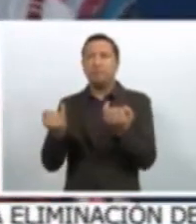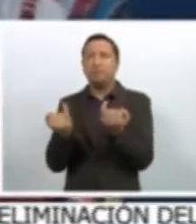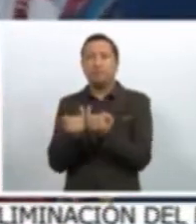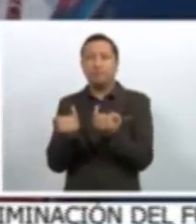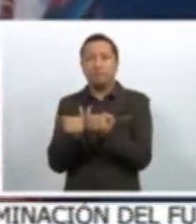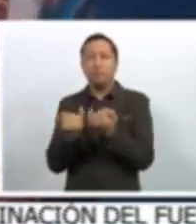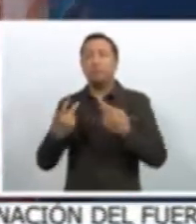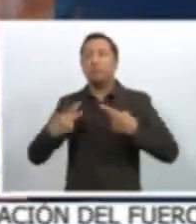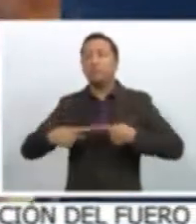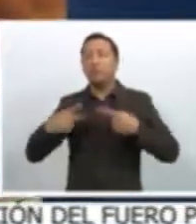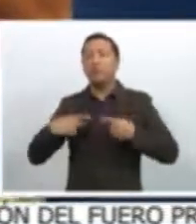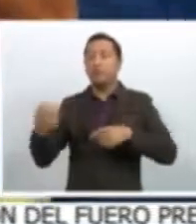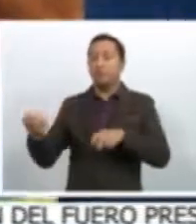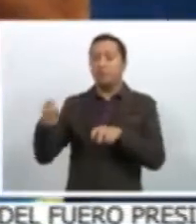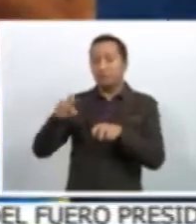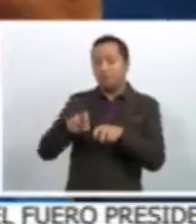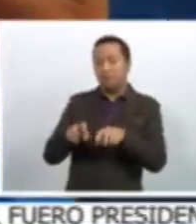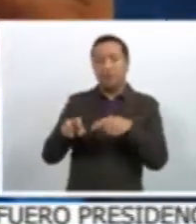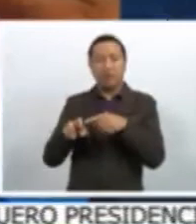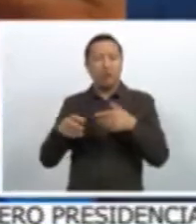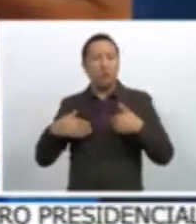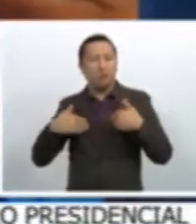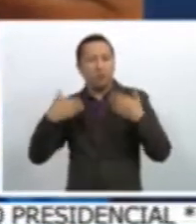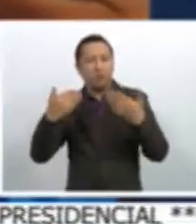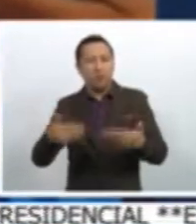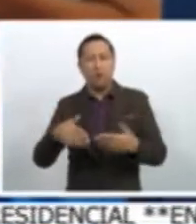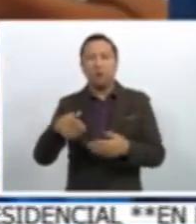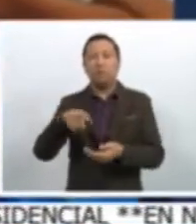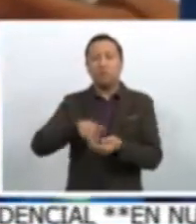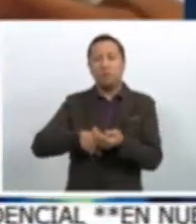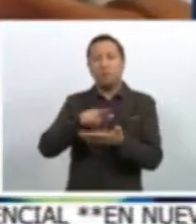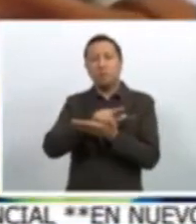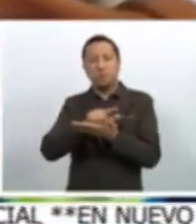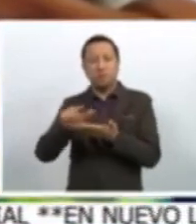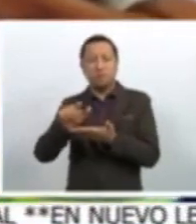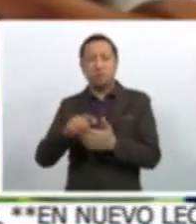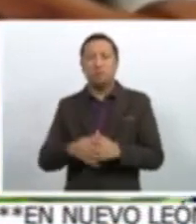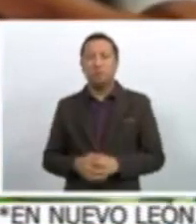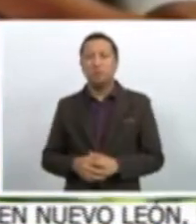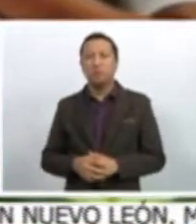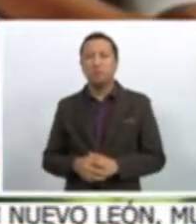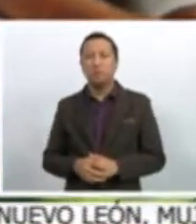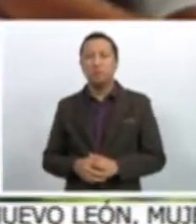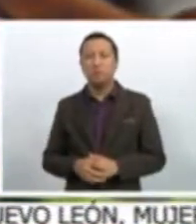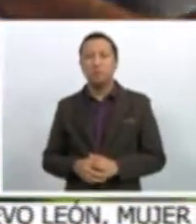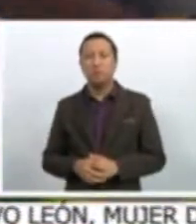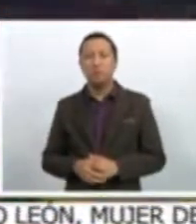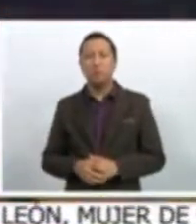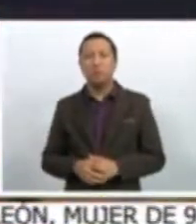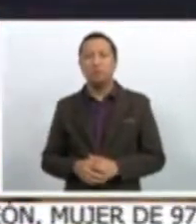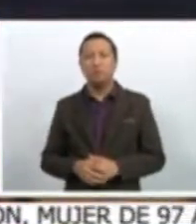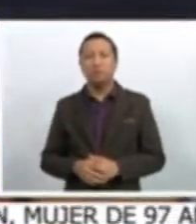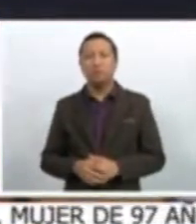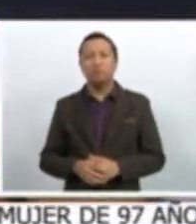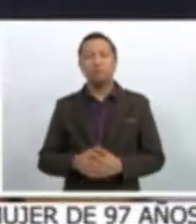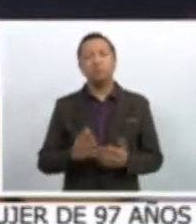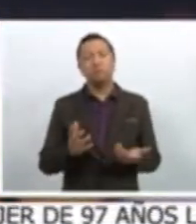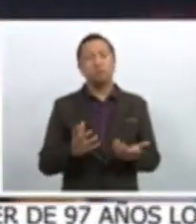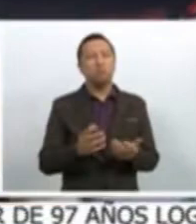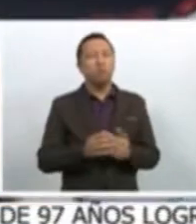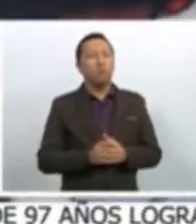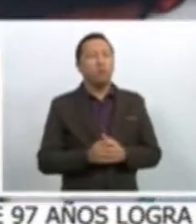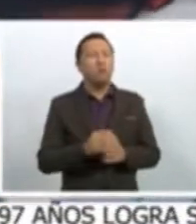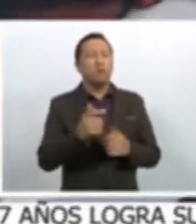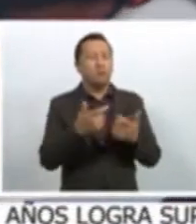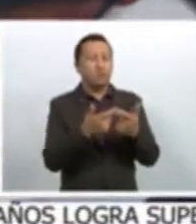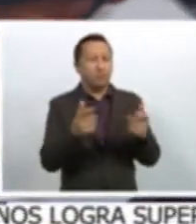los usuarios de que el transporte en donde se están subiendo fue recientemente desinfectado. Y me imagino que estas